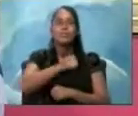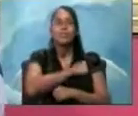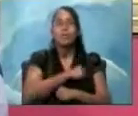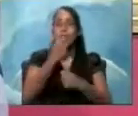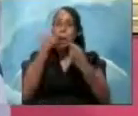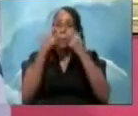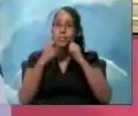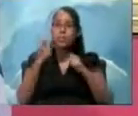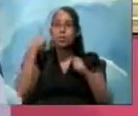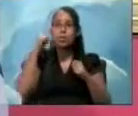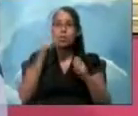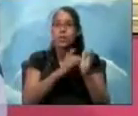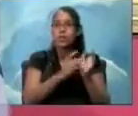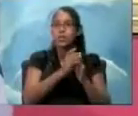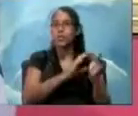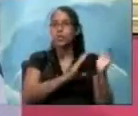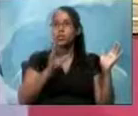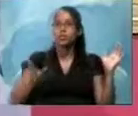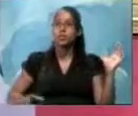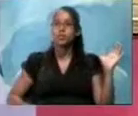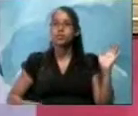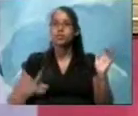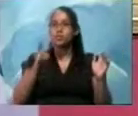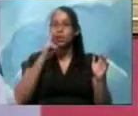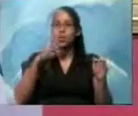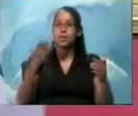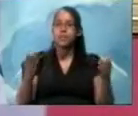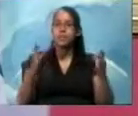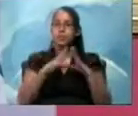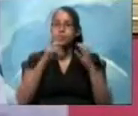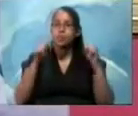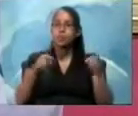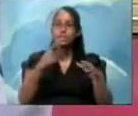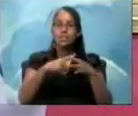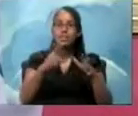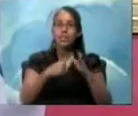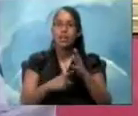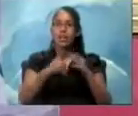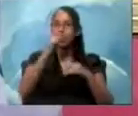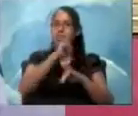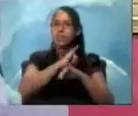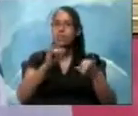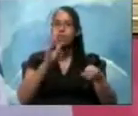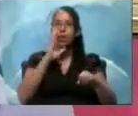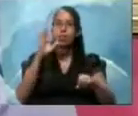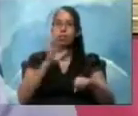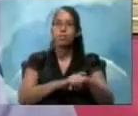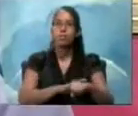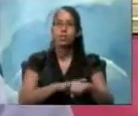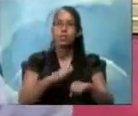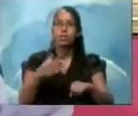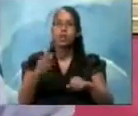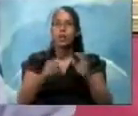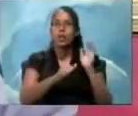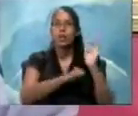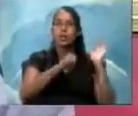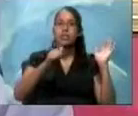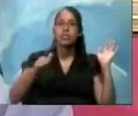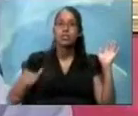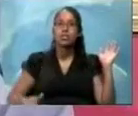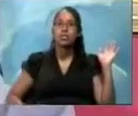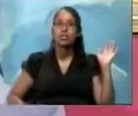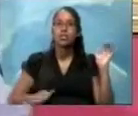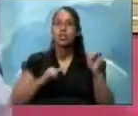por ella. Vemos que todas estas cosas se habían cumplido, lo que el Señor